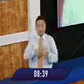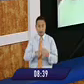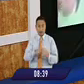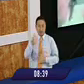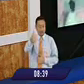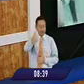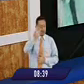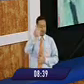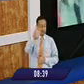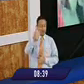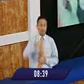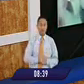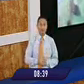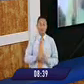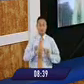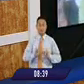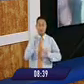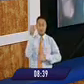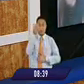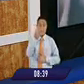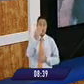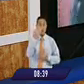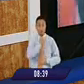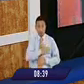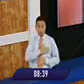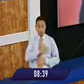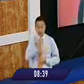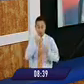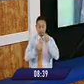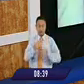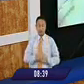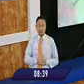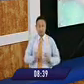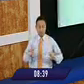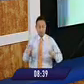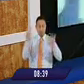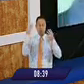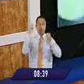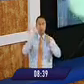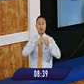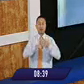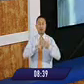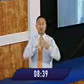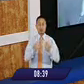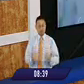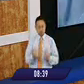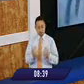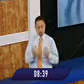pulgarcito en alto, hay que ir, disfrutar y va María Mercedes. Gritar que viva Quito, pero con